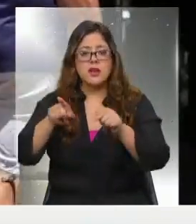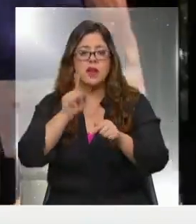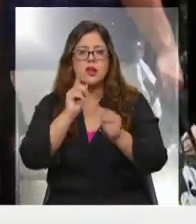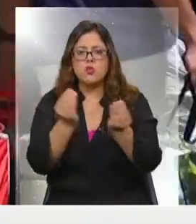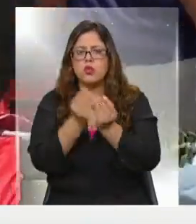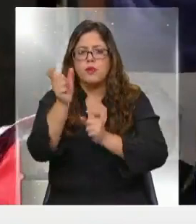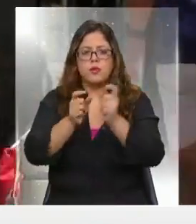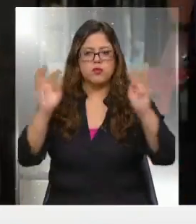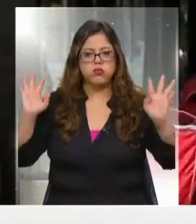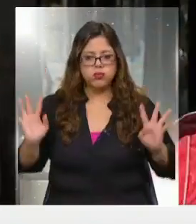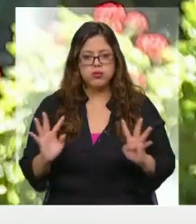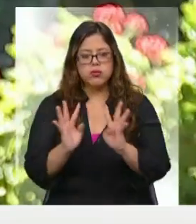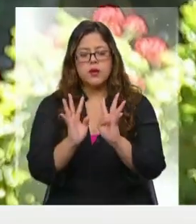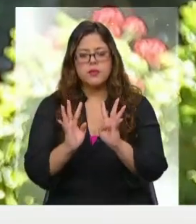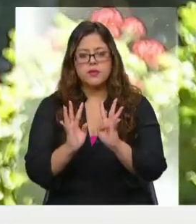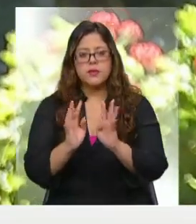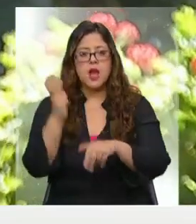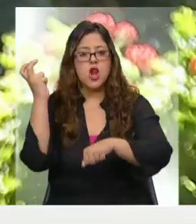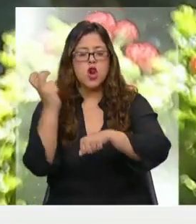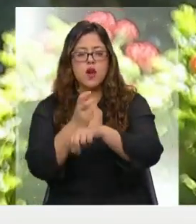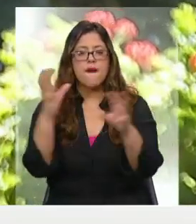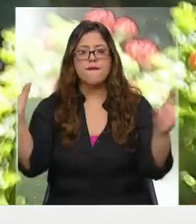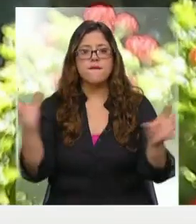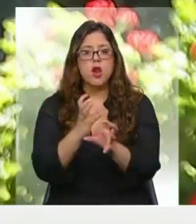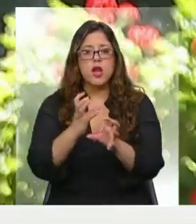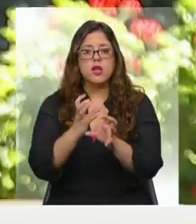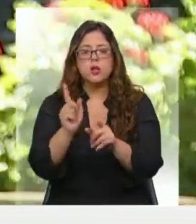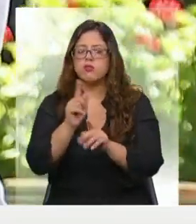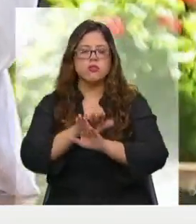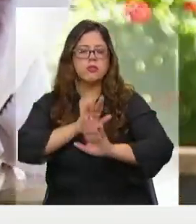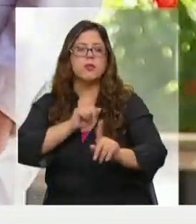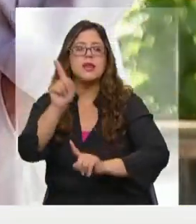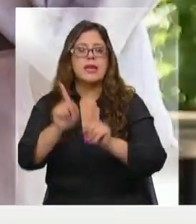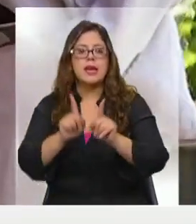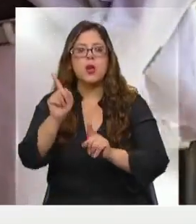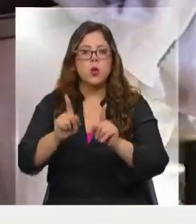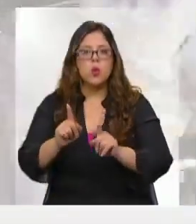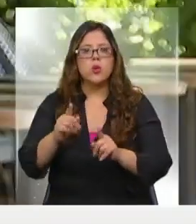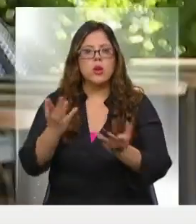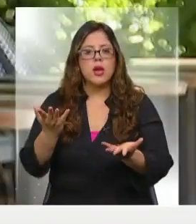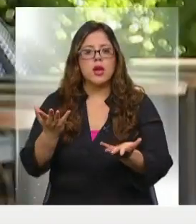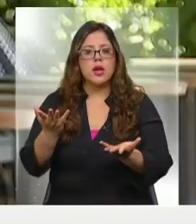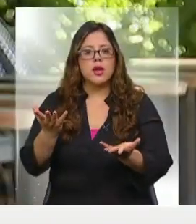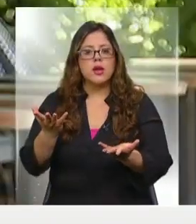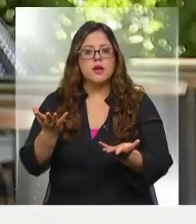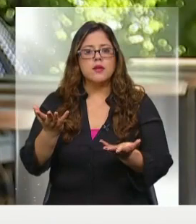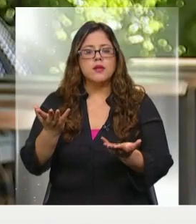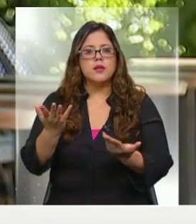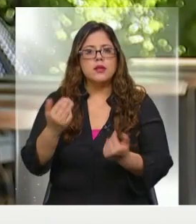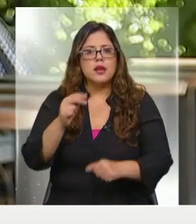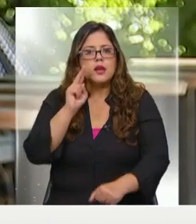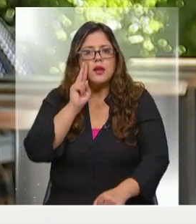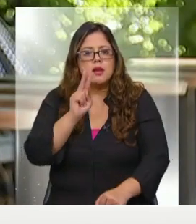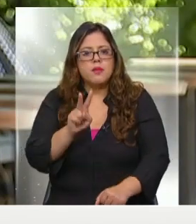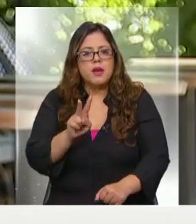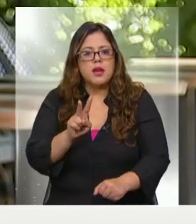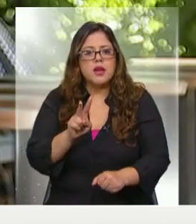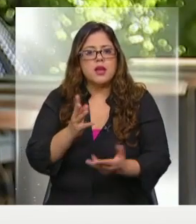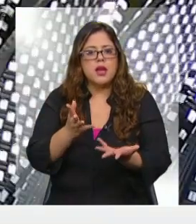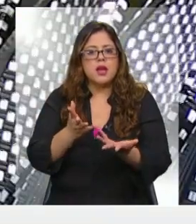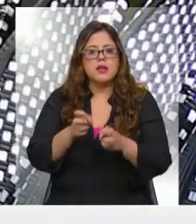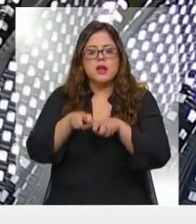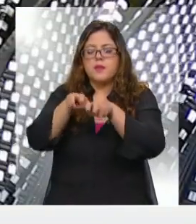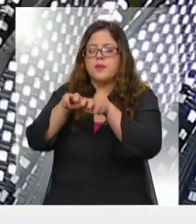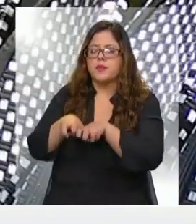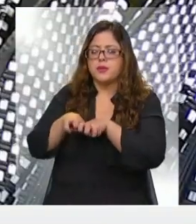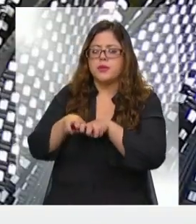gran afluencia de público. El robo violento no impidió que algunos repitieran la dinámica que realizaron las víctimas: sentarse al costado de la